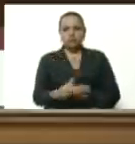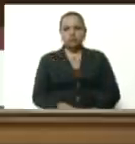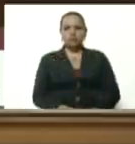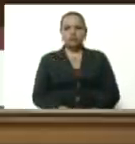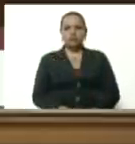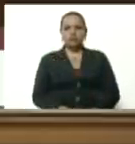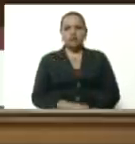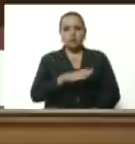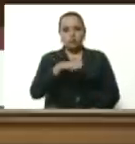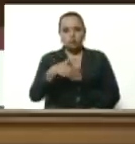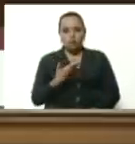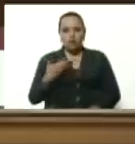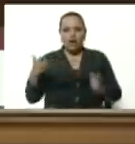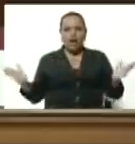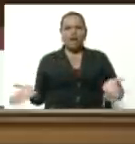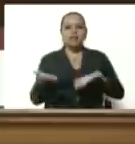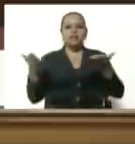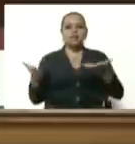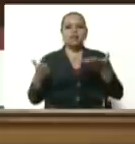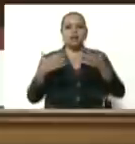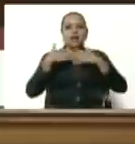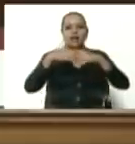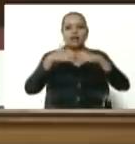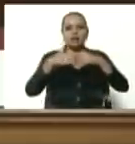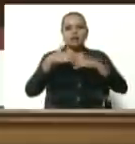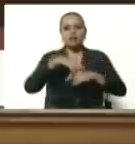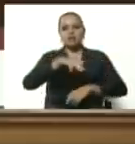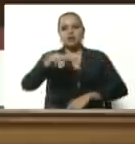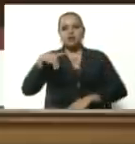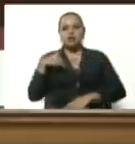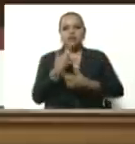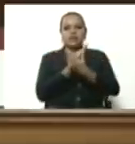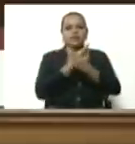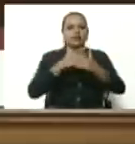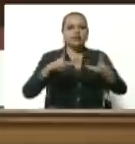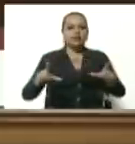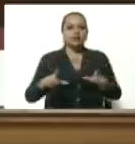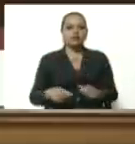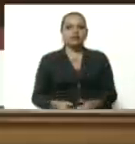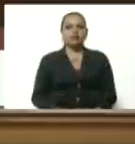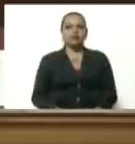para animarnos a la gloriosa empresa de nuestra libertad.